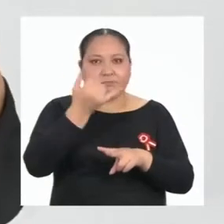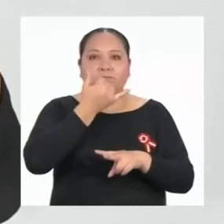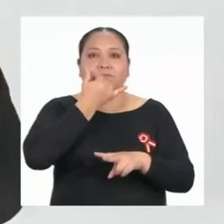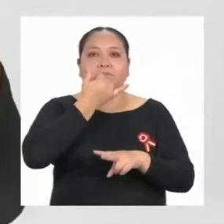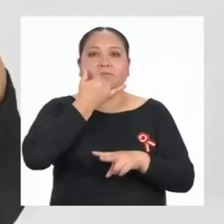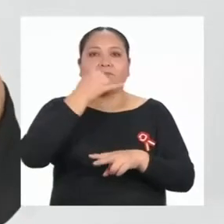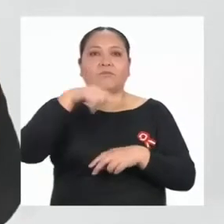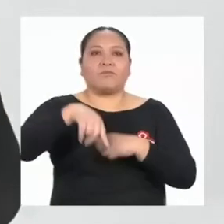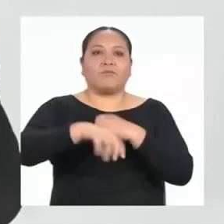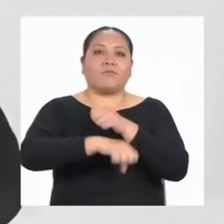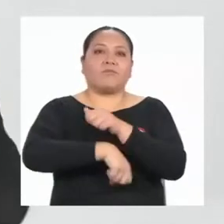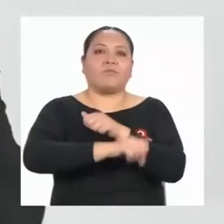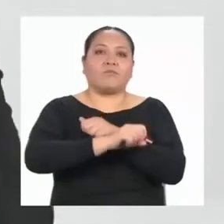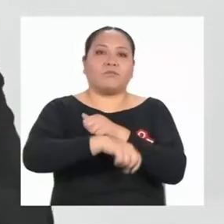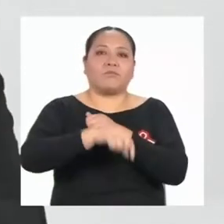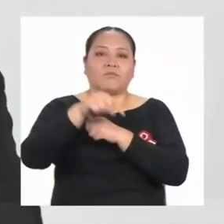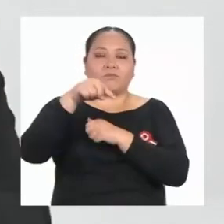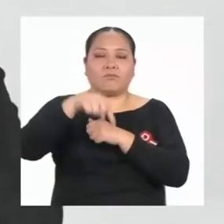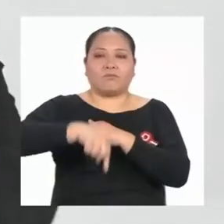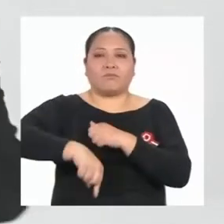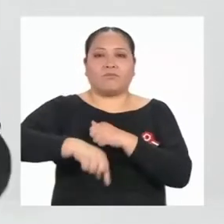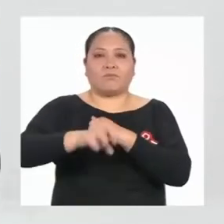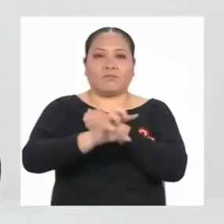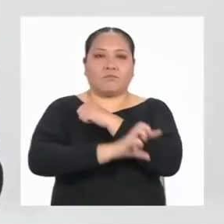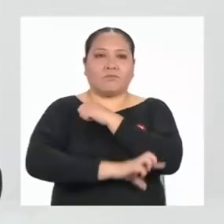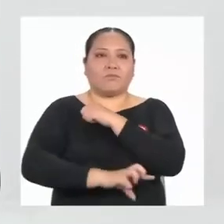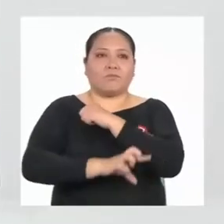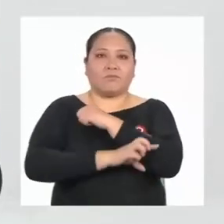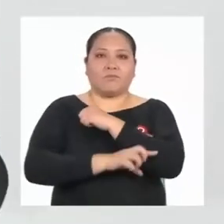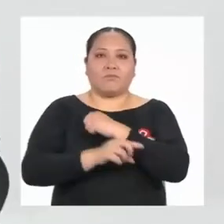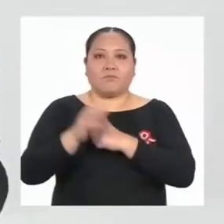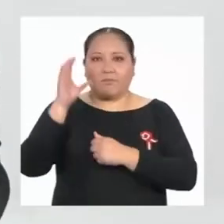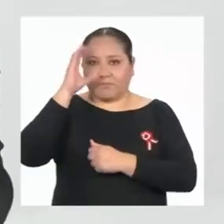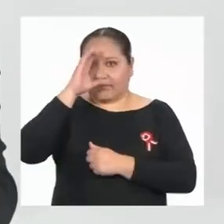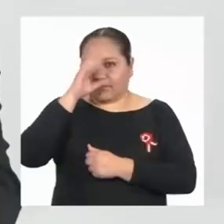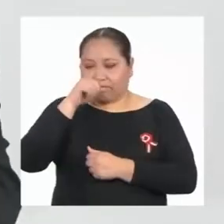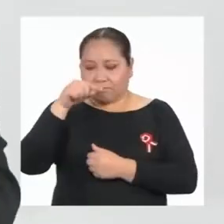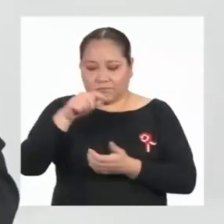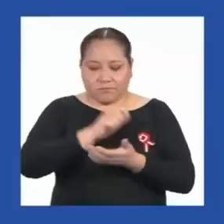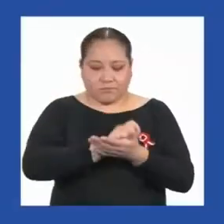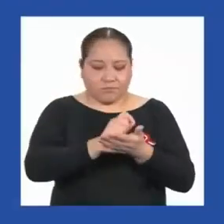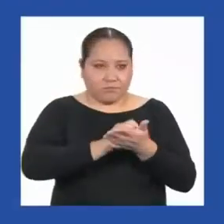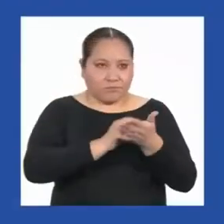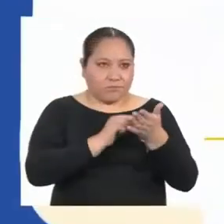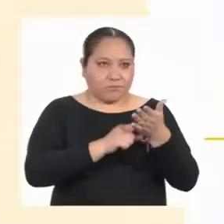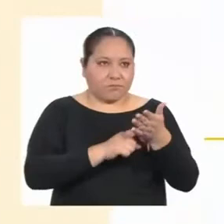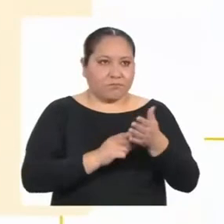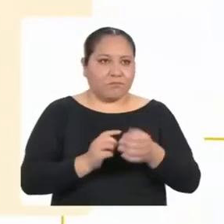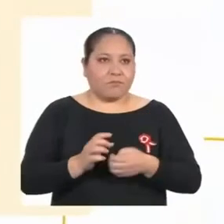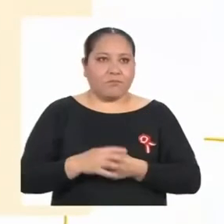el fútbol en nuestro país. Déjame buscar un texto.